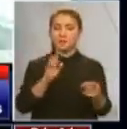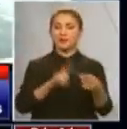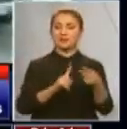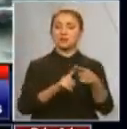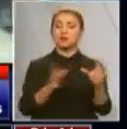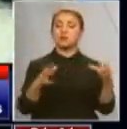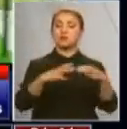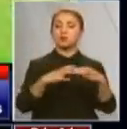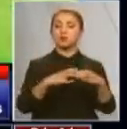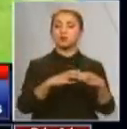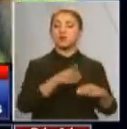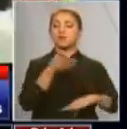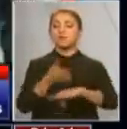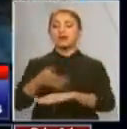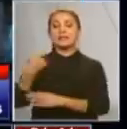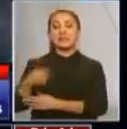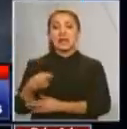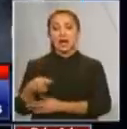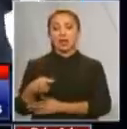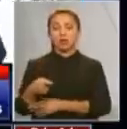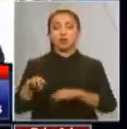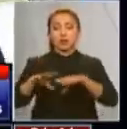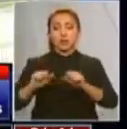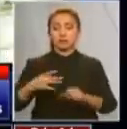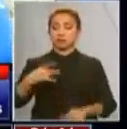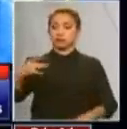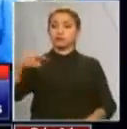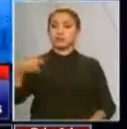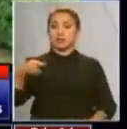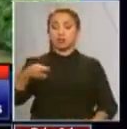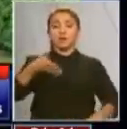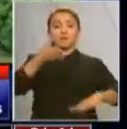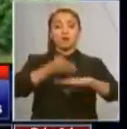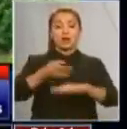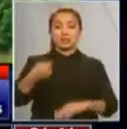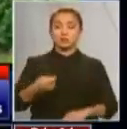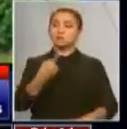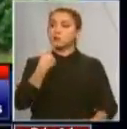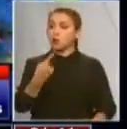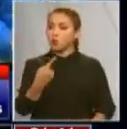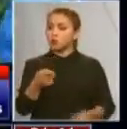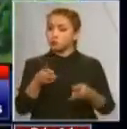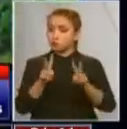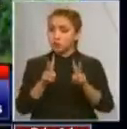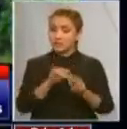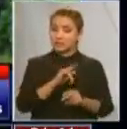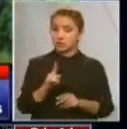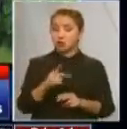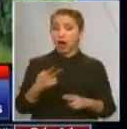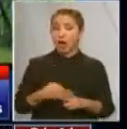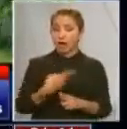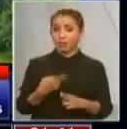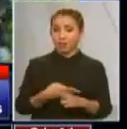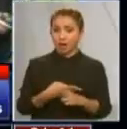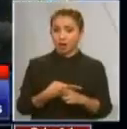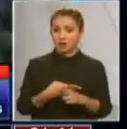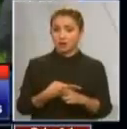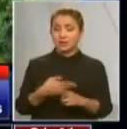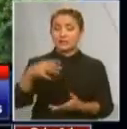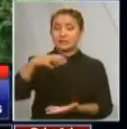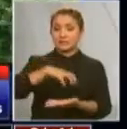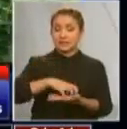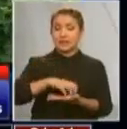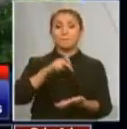partido político. Llego al Senado, salgo electo senador. Al llegar al Senado, pregunto si era posible o no arrendar una